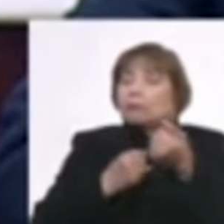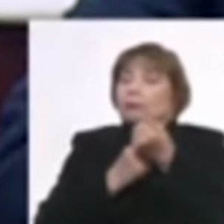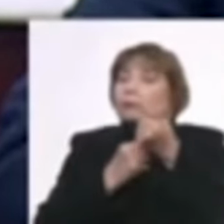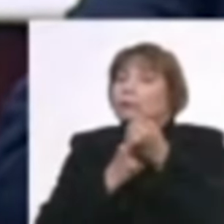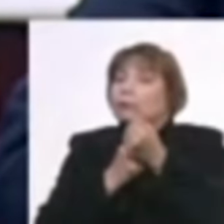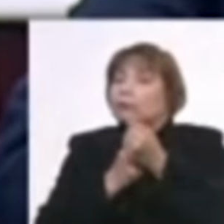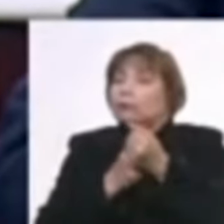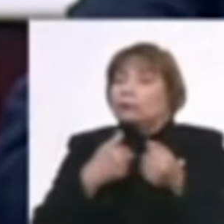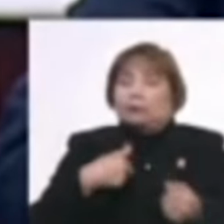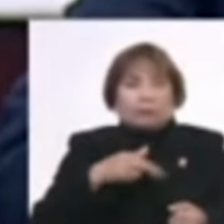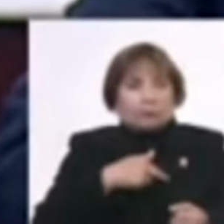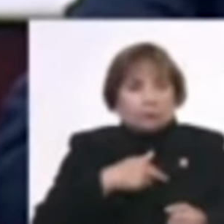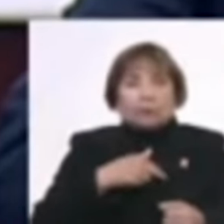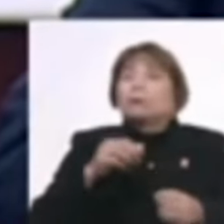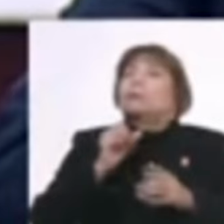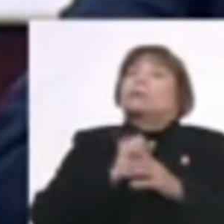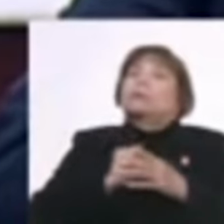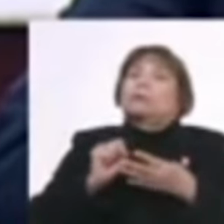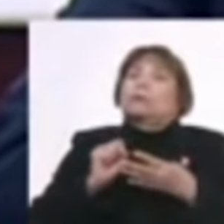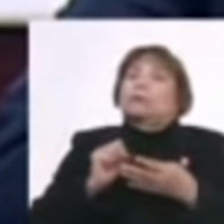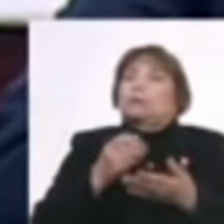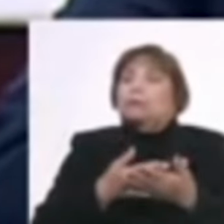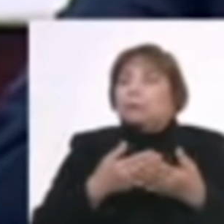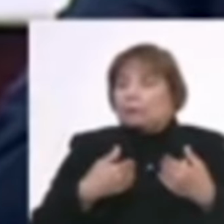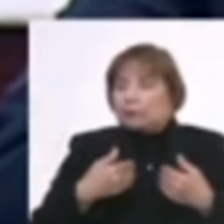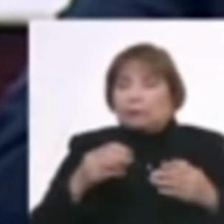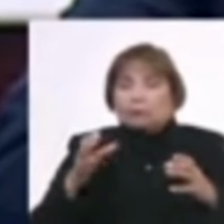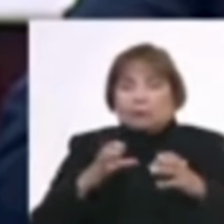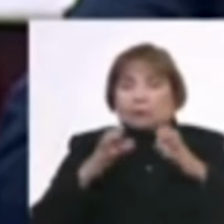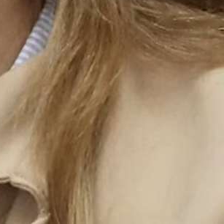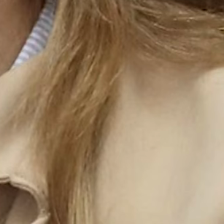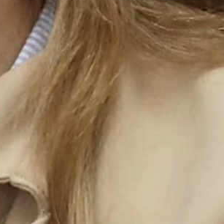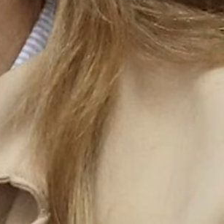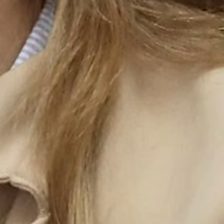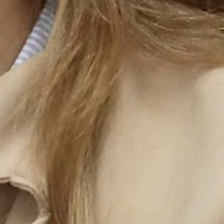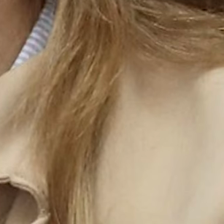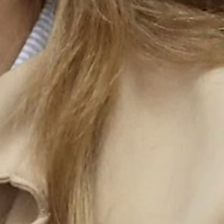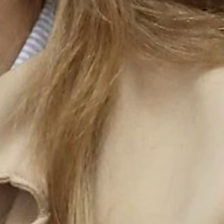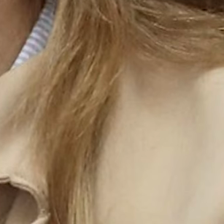sustento a nuestro sistema constitucional.